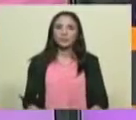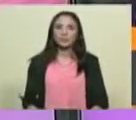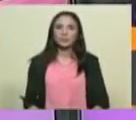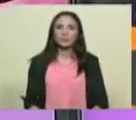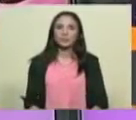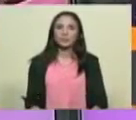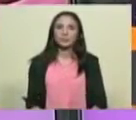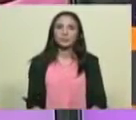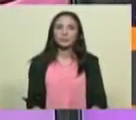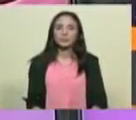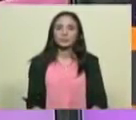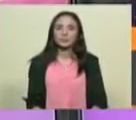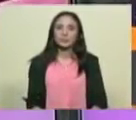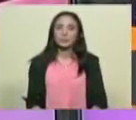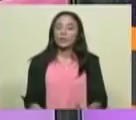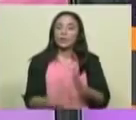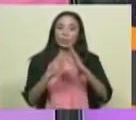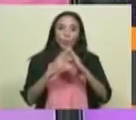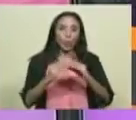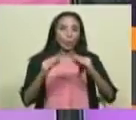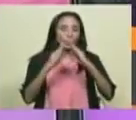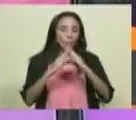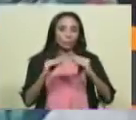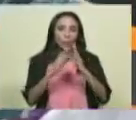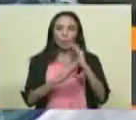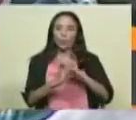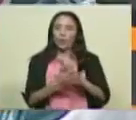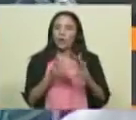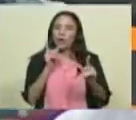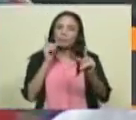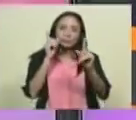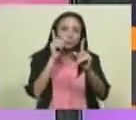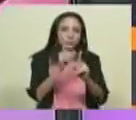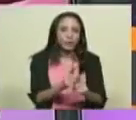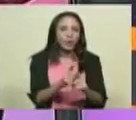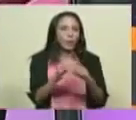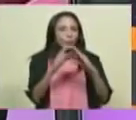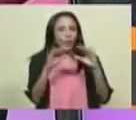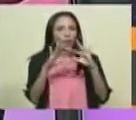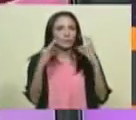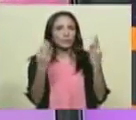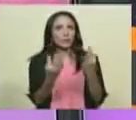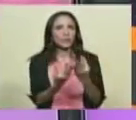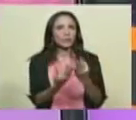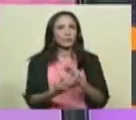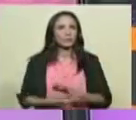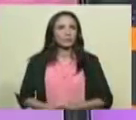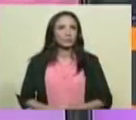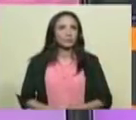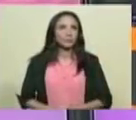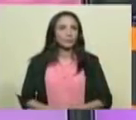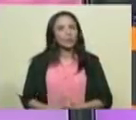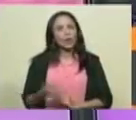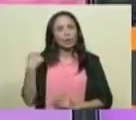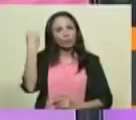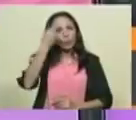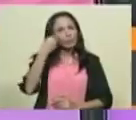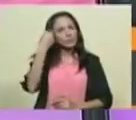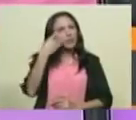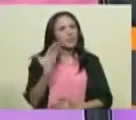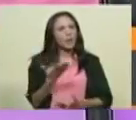La atención integral al hogar. Yo decía que yo pensaba, Marvin, proteger 4 millones de